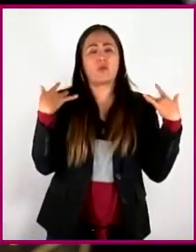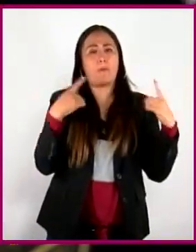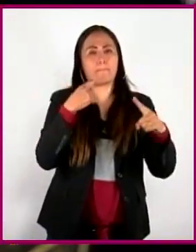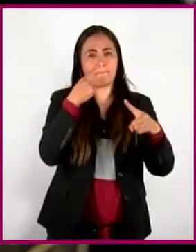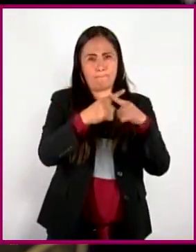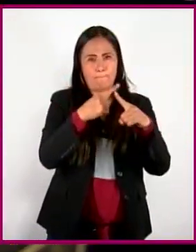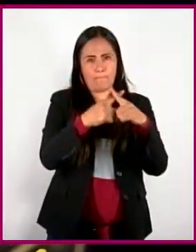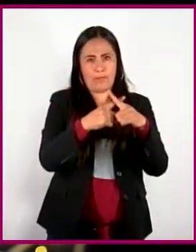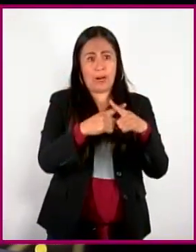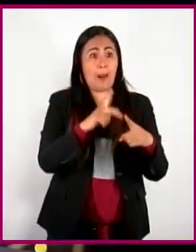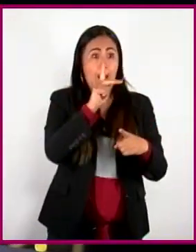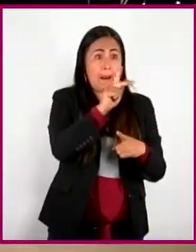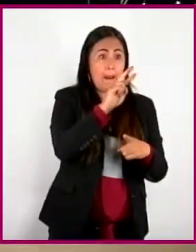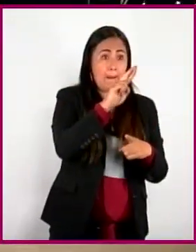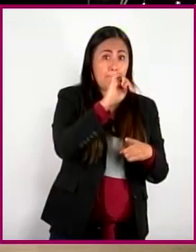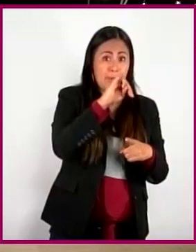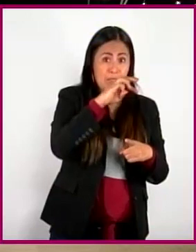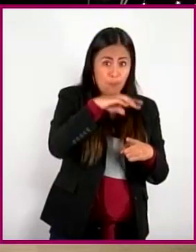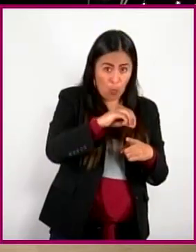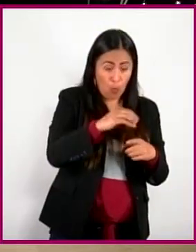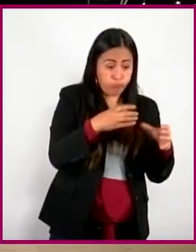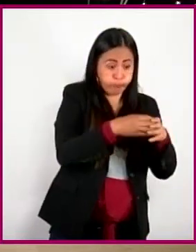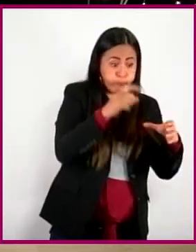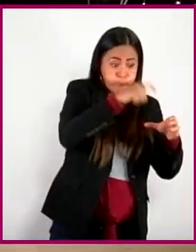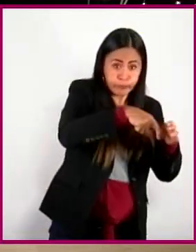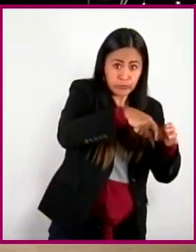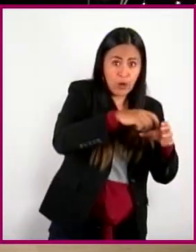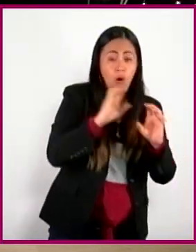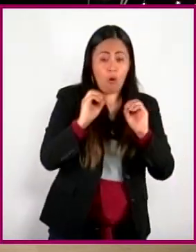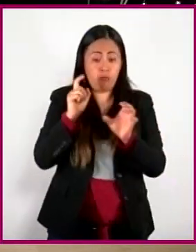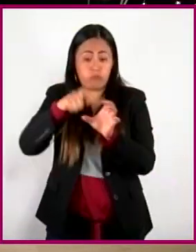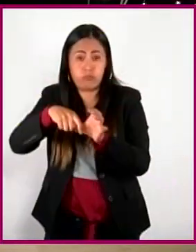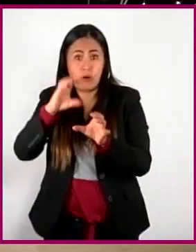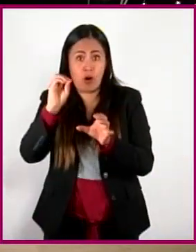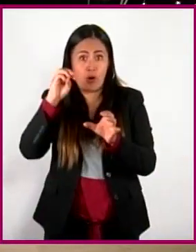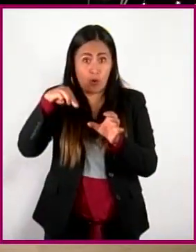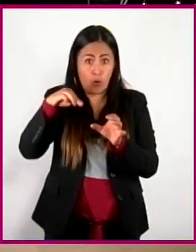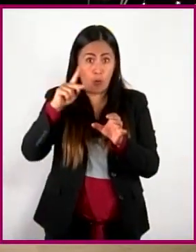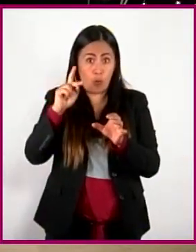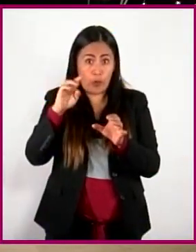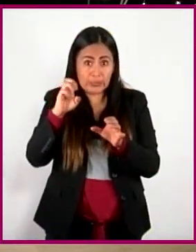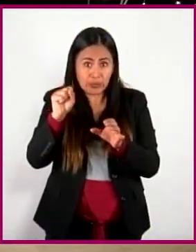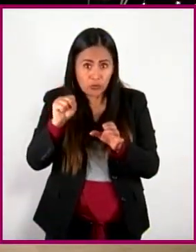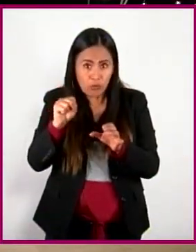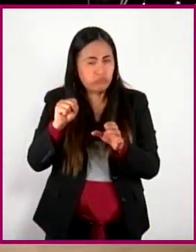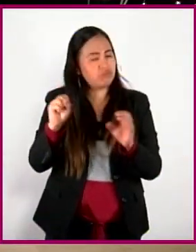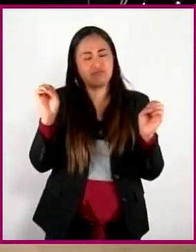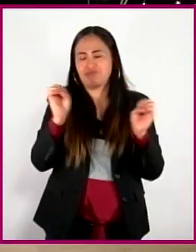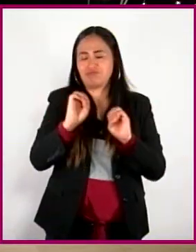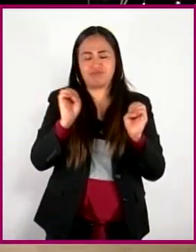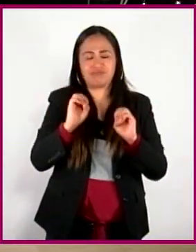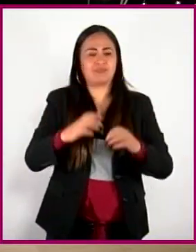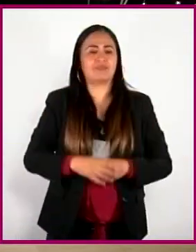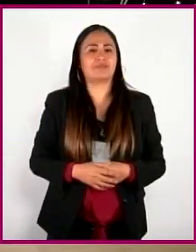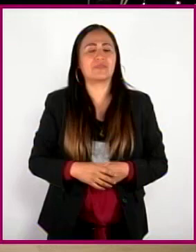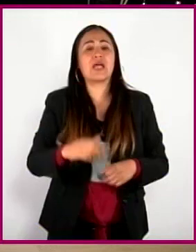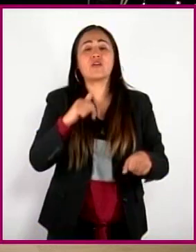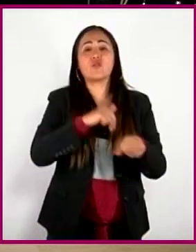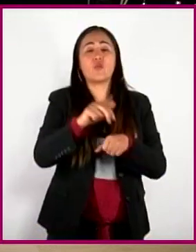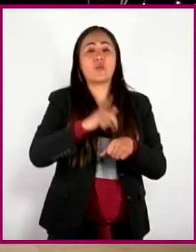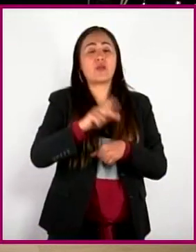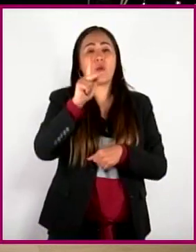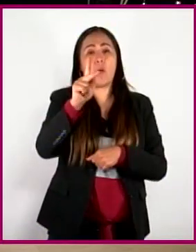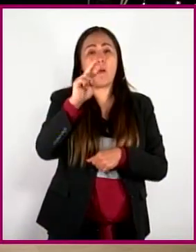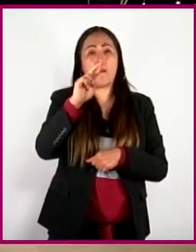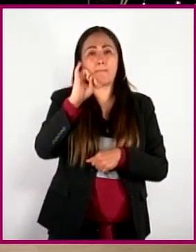No es ni primo ni compuesto. El 1 es the one, ¿eh? La importancia de conocer a los números primos, y más aún a